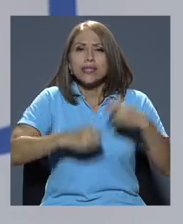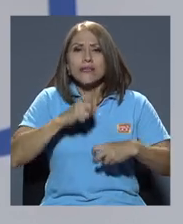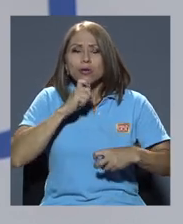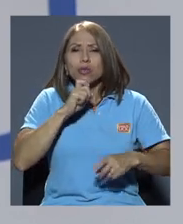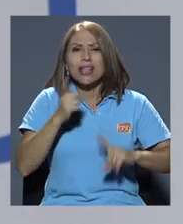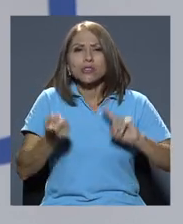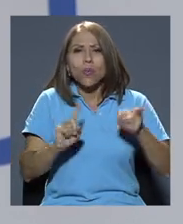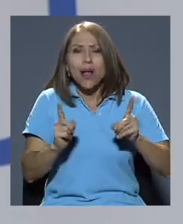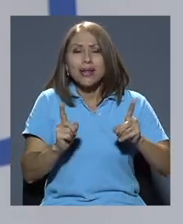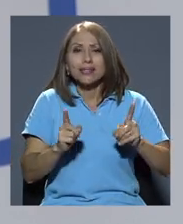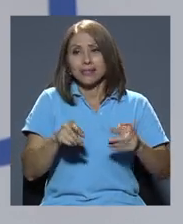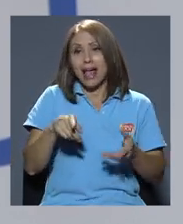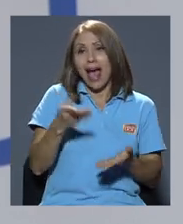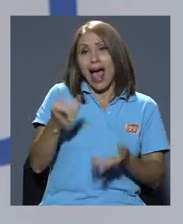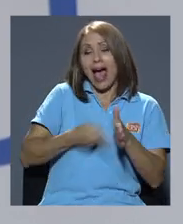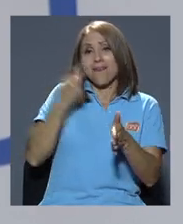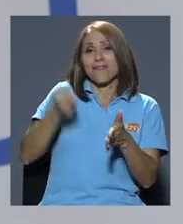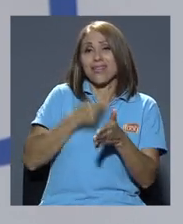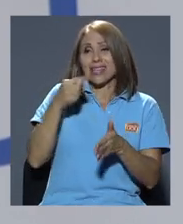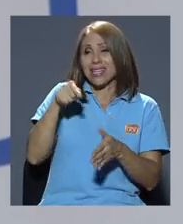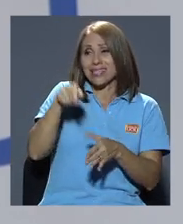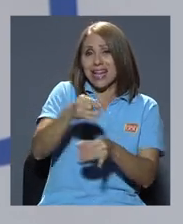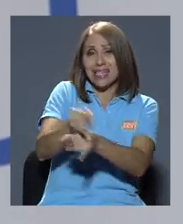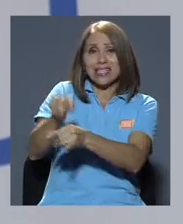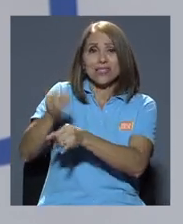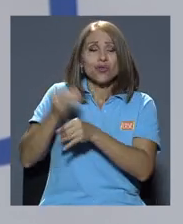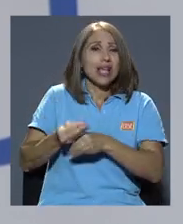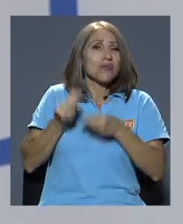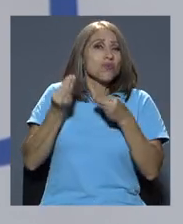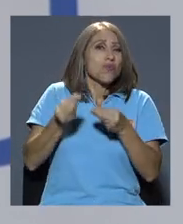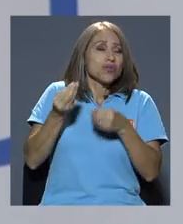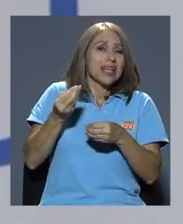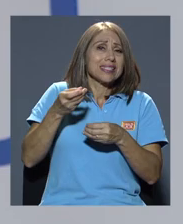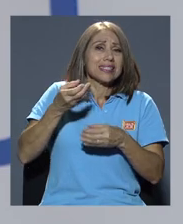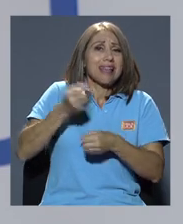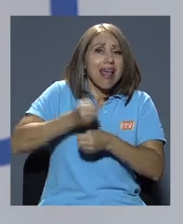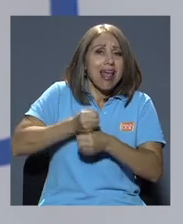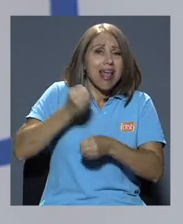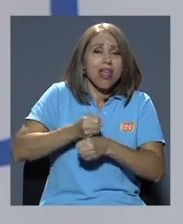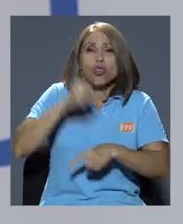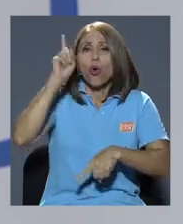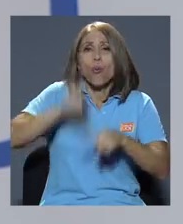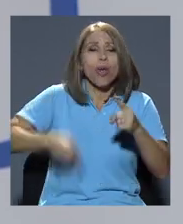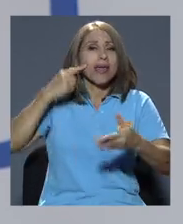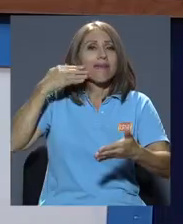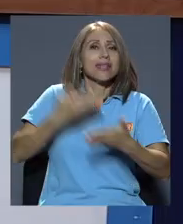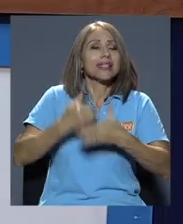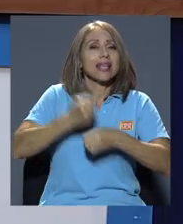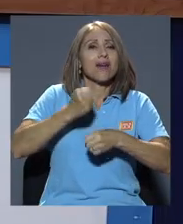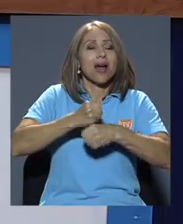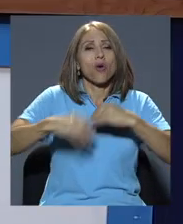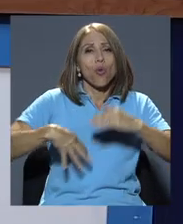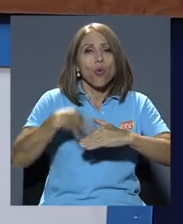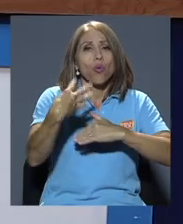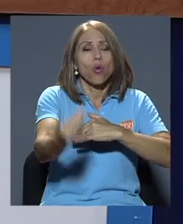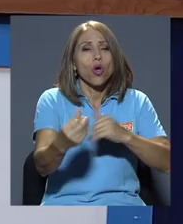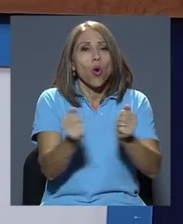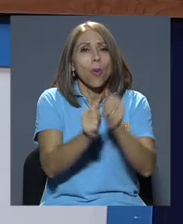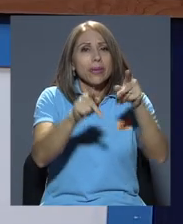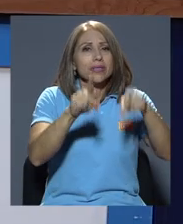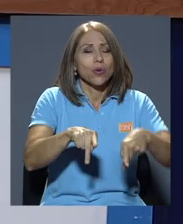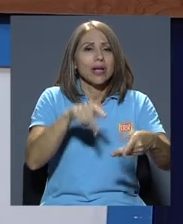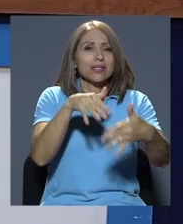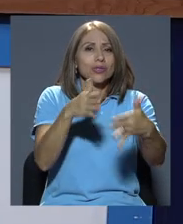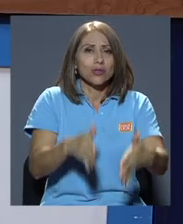ellos desde la práctica a veces por tantas activas operativas que tienen no pueden evidenciar cómo es el trabajo de campo con las personas estudiantes bueno muchísimas gracias por